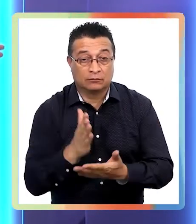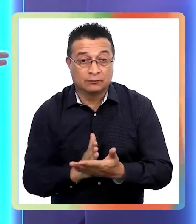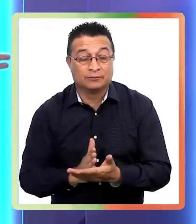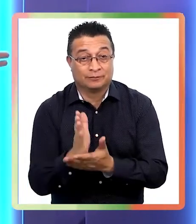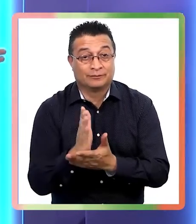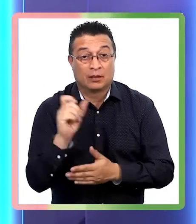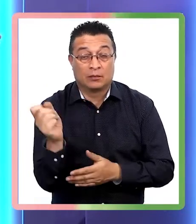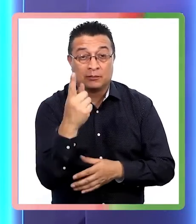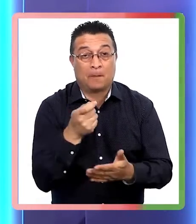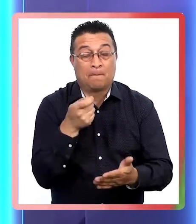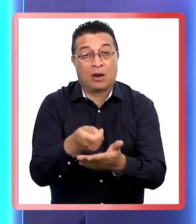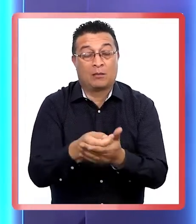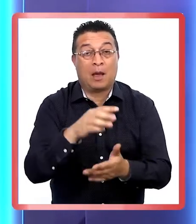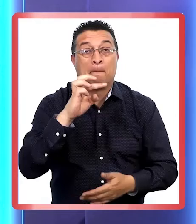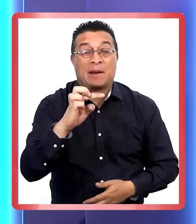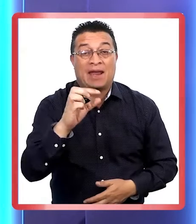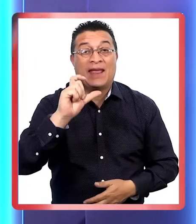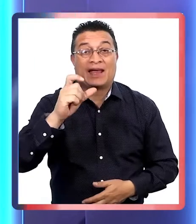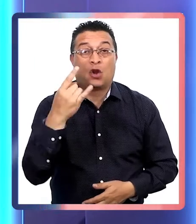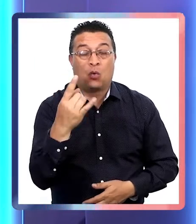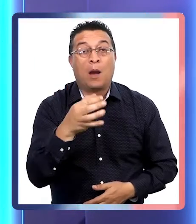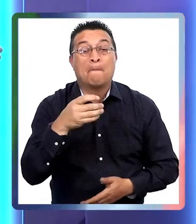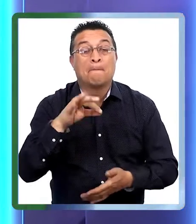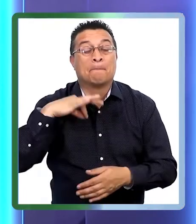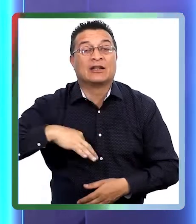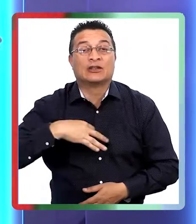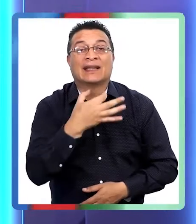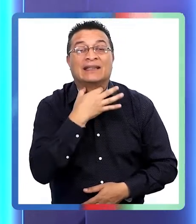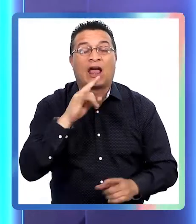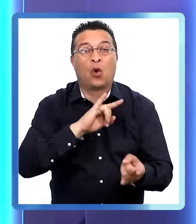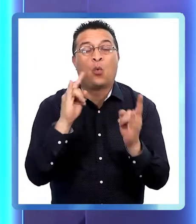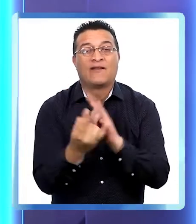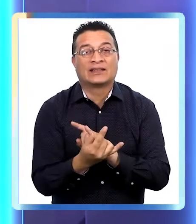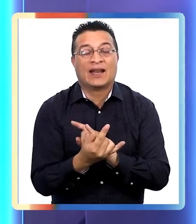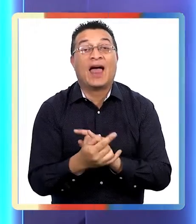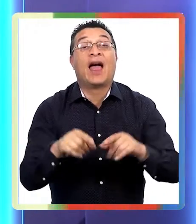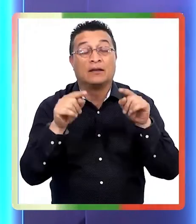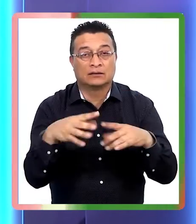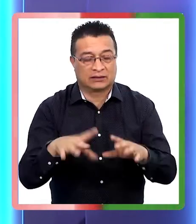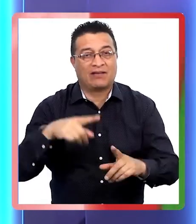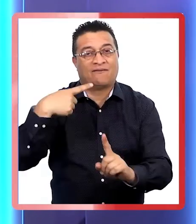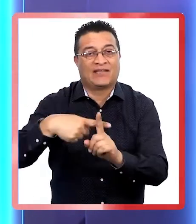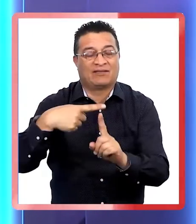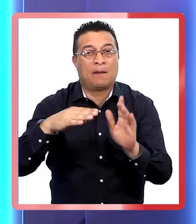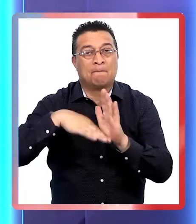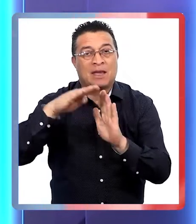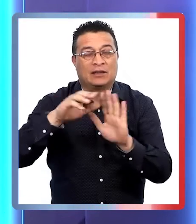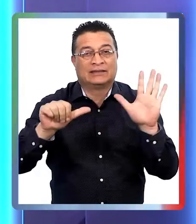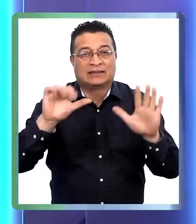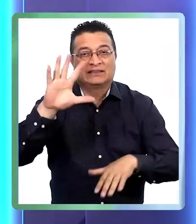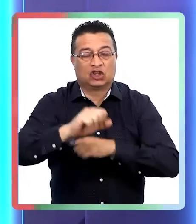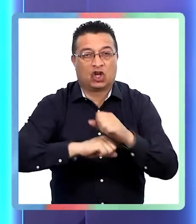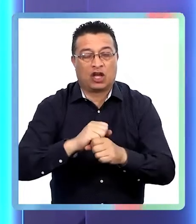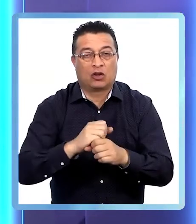febrero partieron los primeros pagos de la PGU, la Pensión Garantizada Universal. Sabemos que beneficia a los mayores